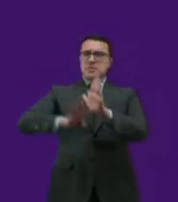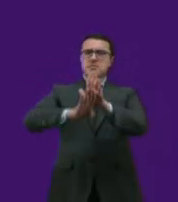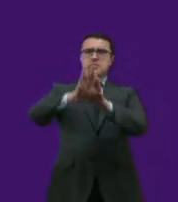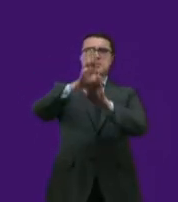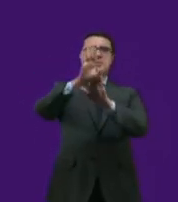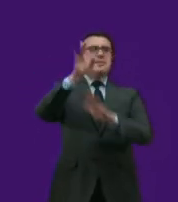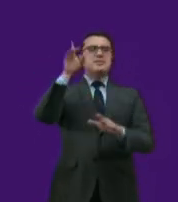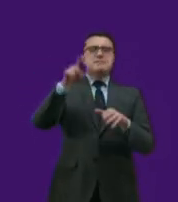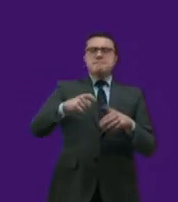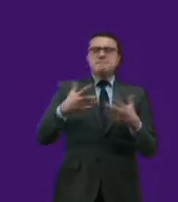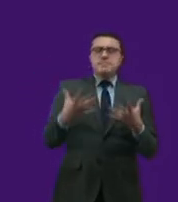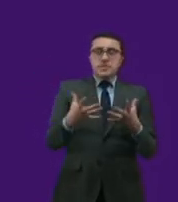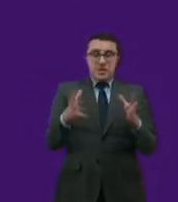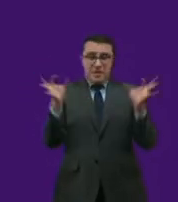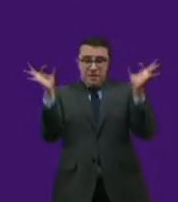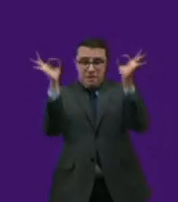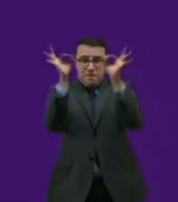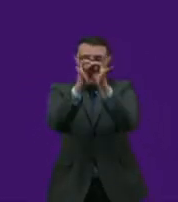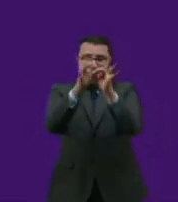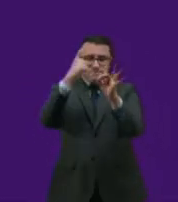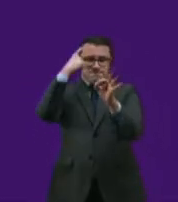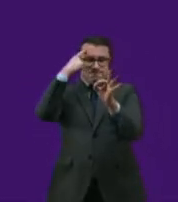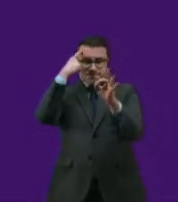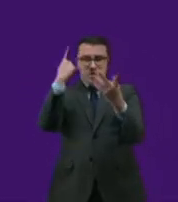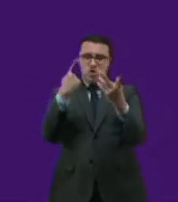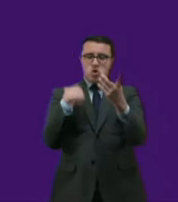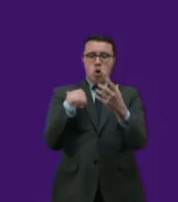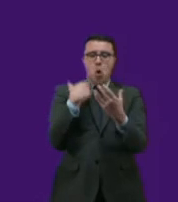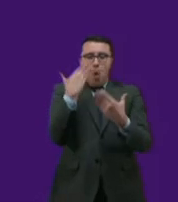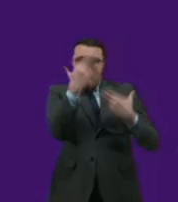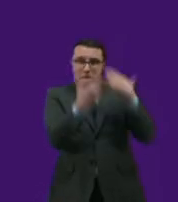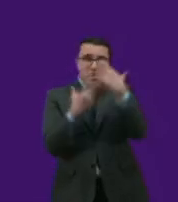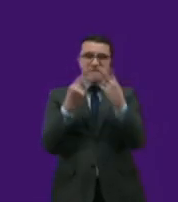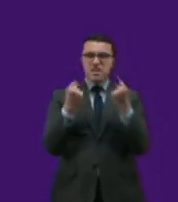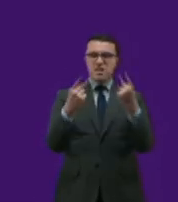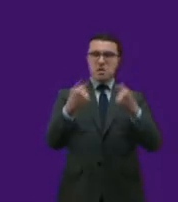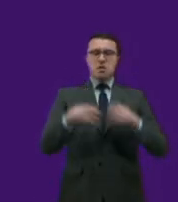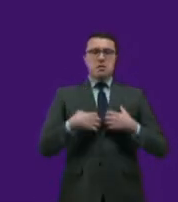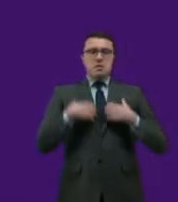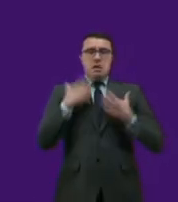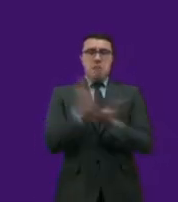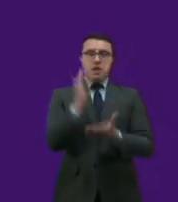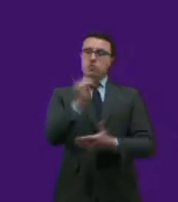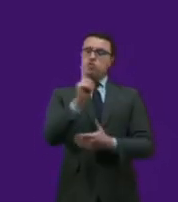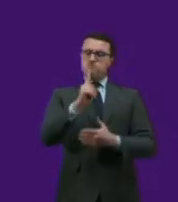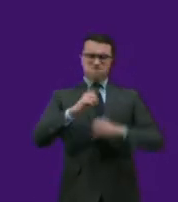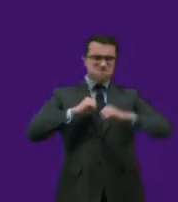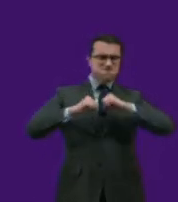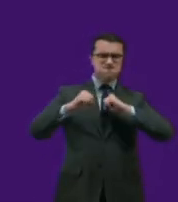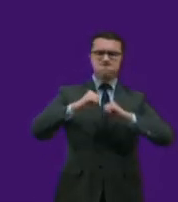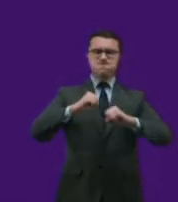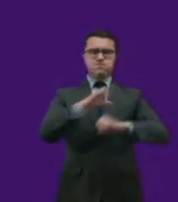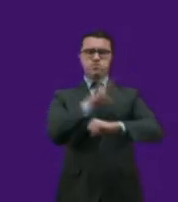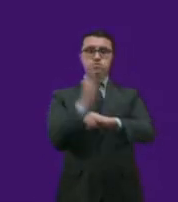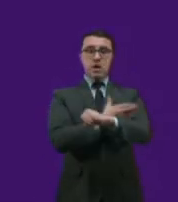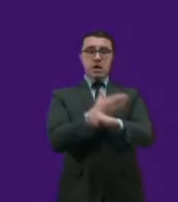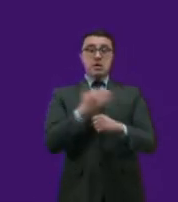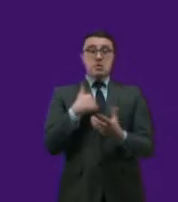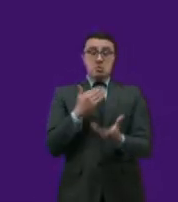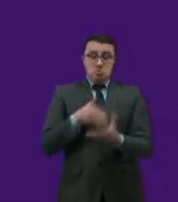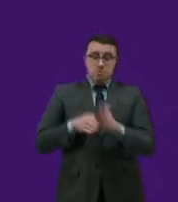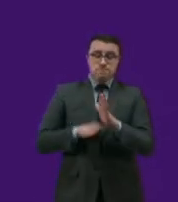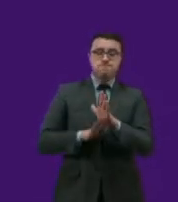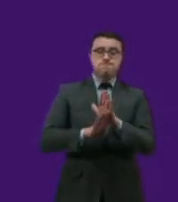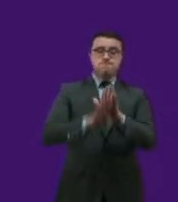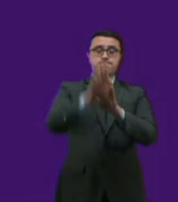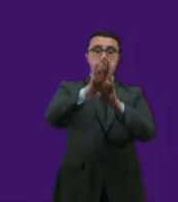mentalidad enfocada a la experimentación, a experimentar rápido sin miedo a fallar. Entonces, el no fallar,